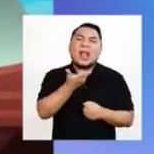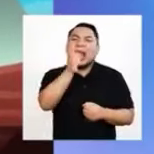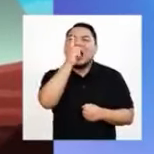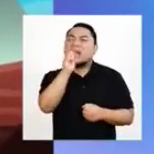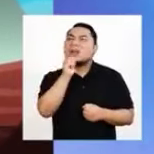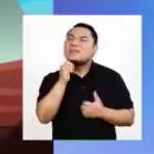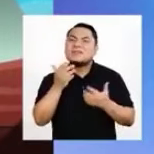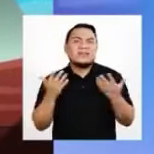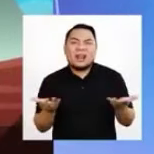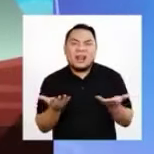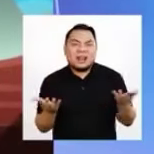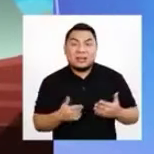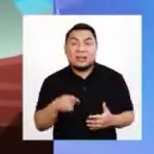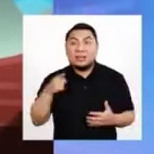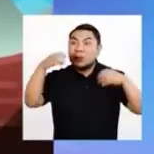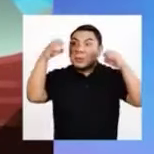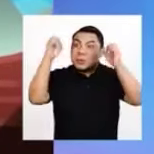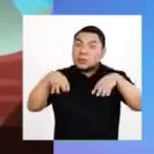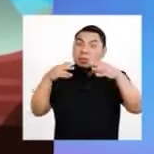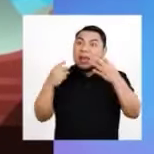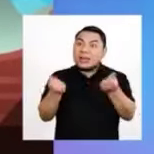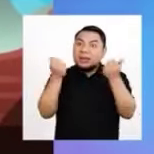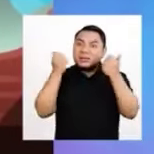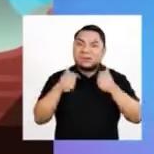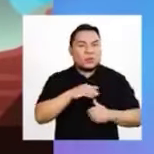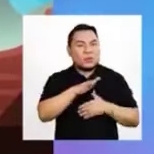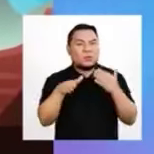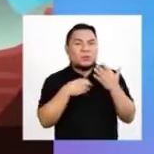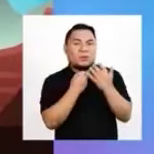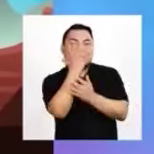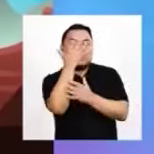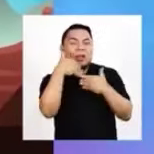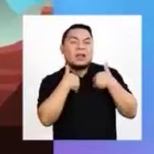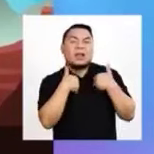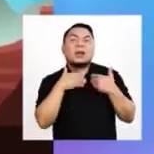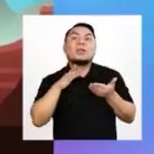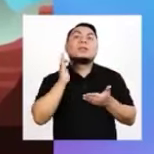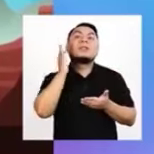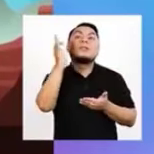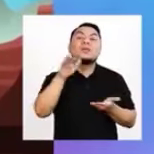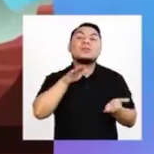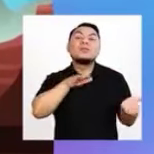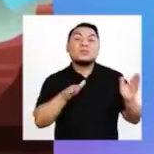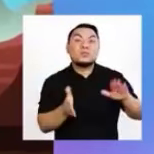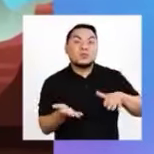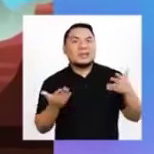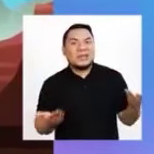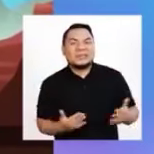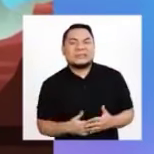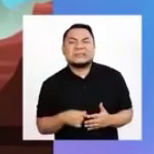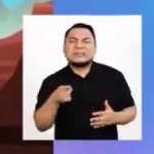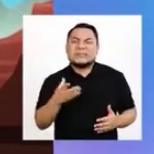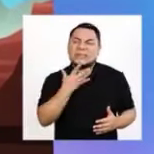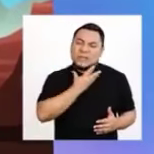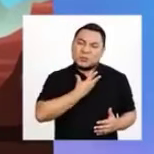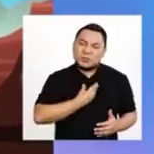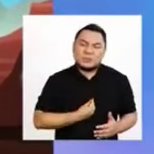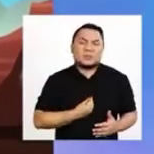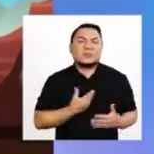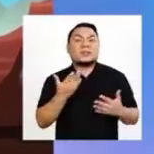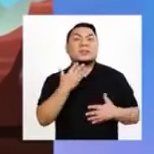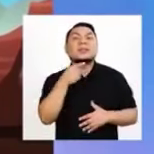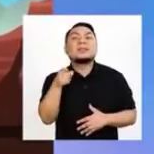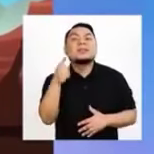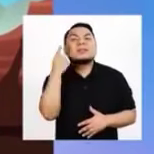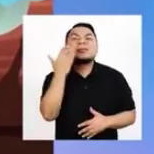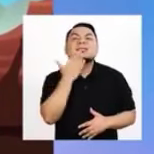agua. Si no llovía pronto, todas las plantas y animales morirían. En esa tristeza